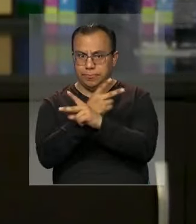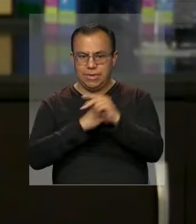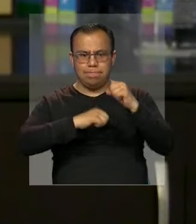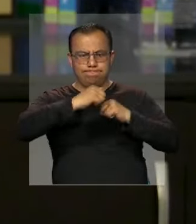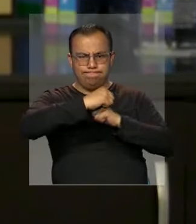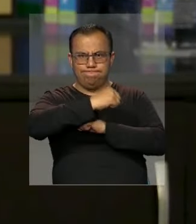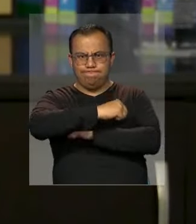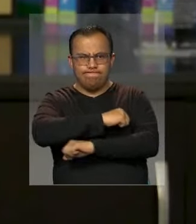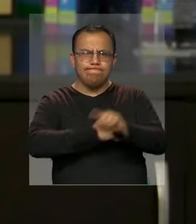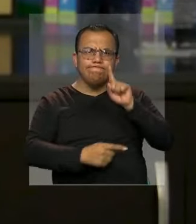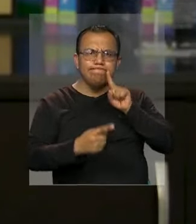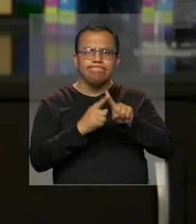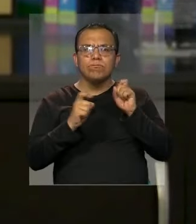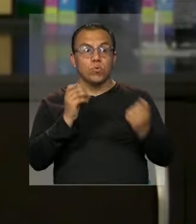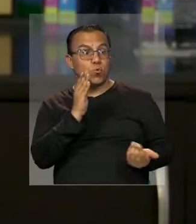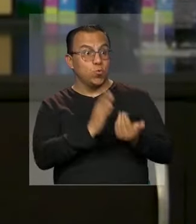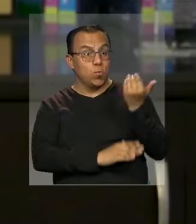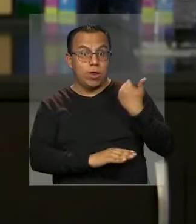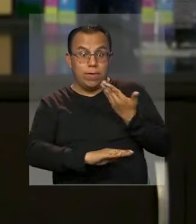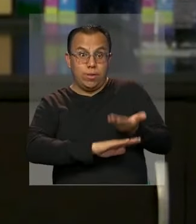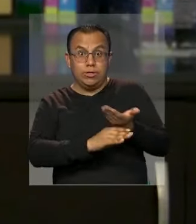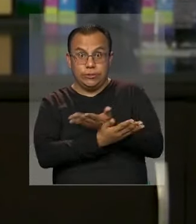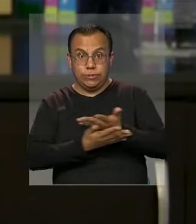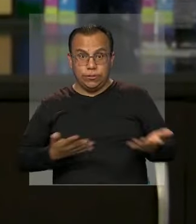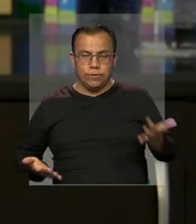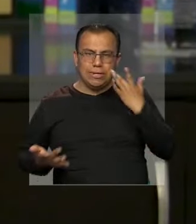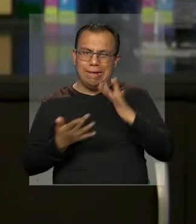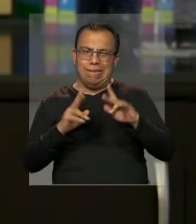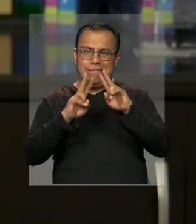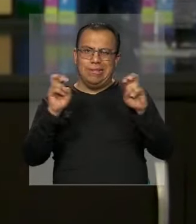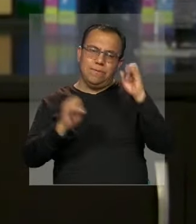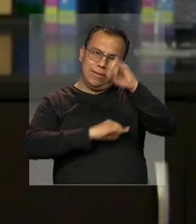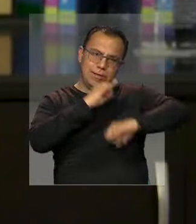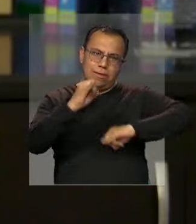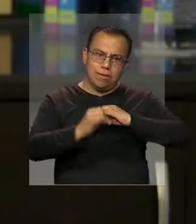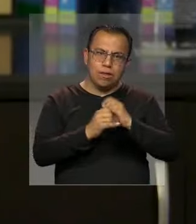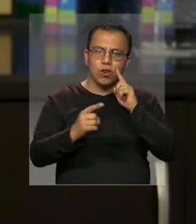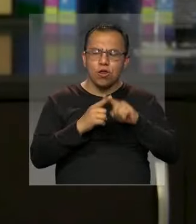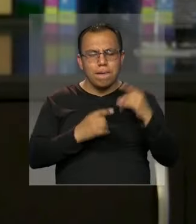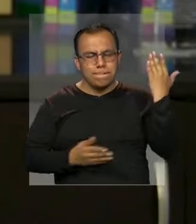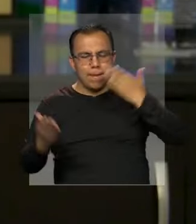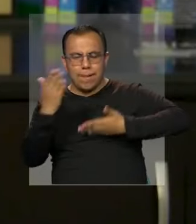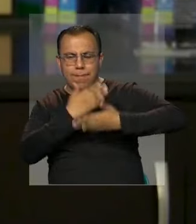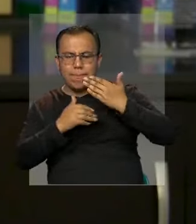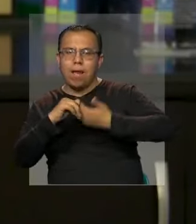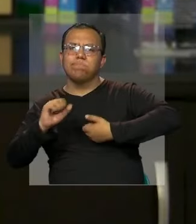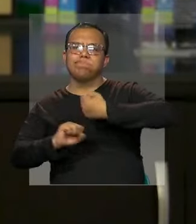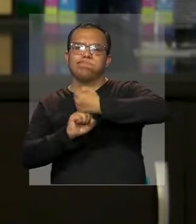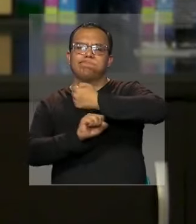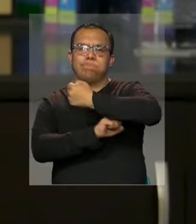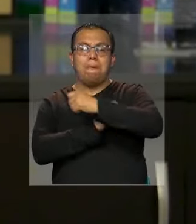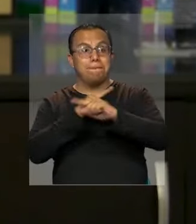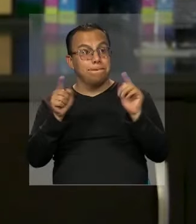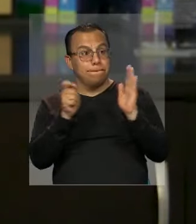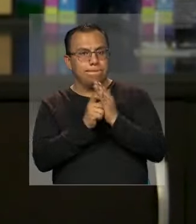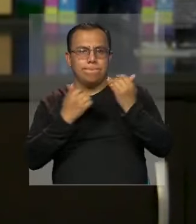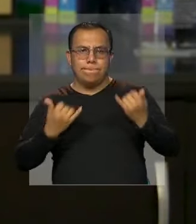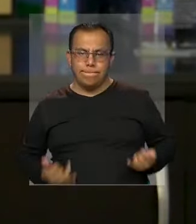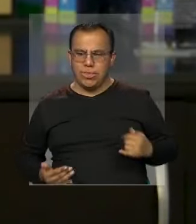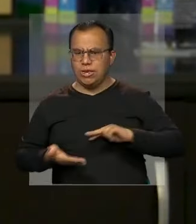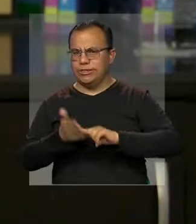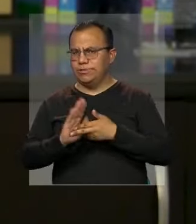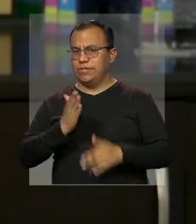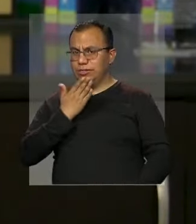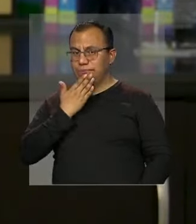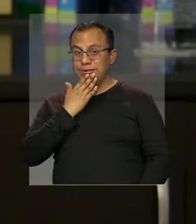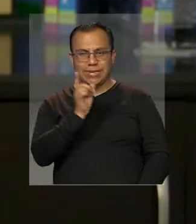puntos, vemos qué nuevas cosas, incluso a nivel internacional y con nuestros pilotos podemos fortalecer, pero eso no va a ser